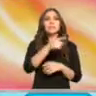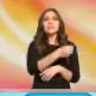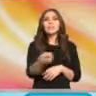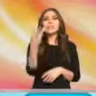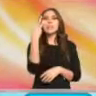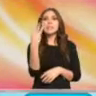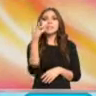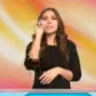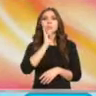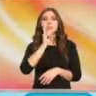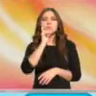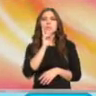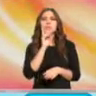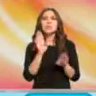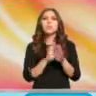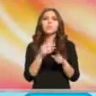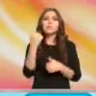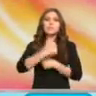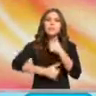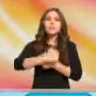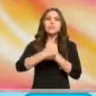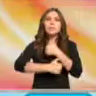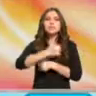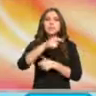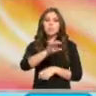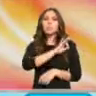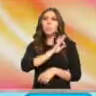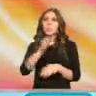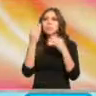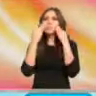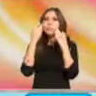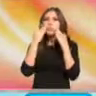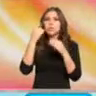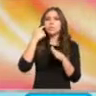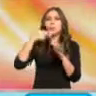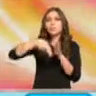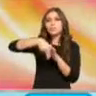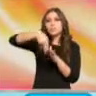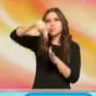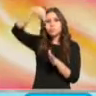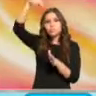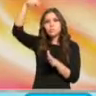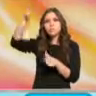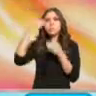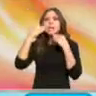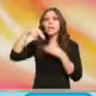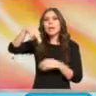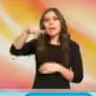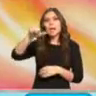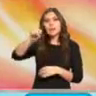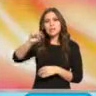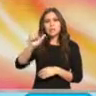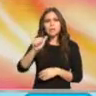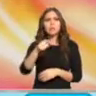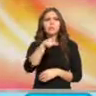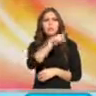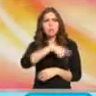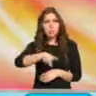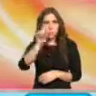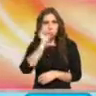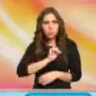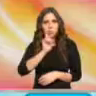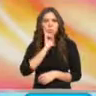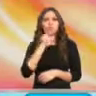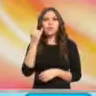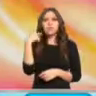3 mujeres empiezan a demostrarle a la NASA, es un caso real también, cómo no por ser mujeres, sino por ser de